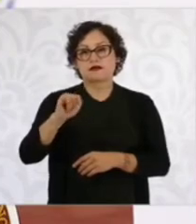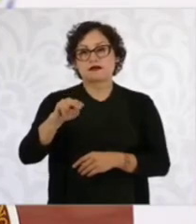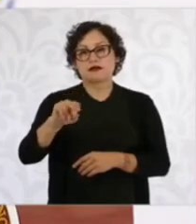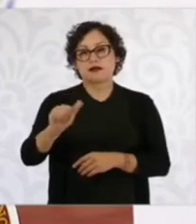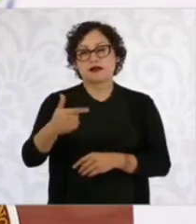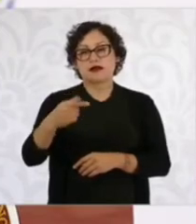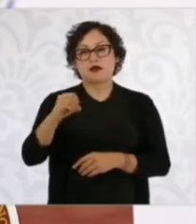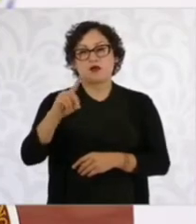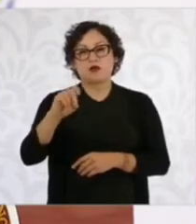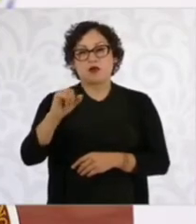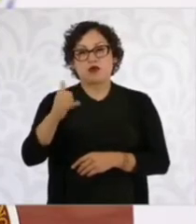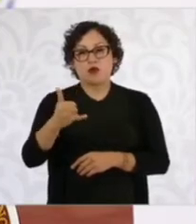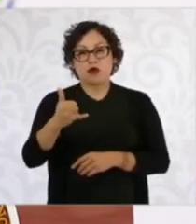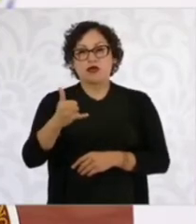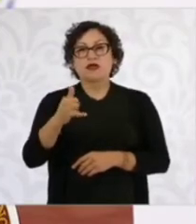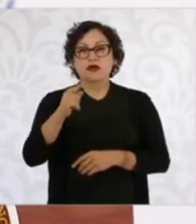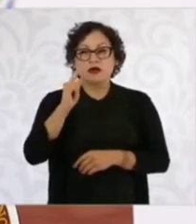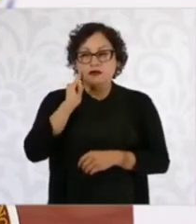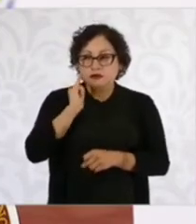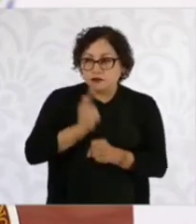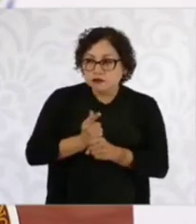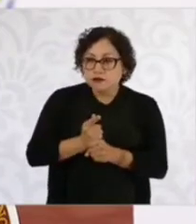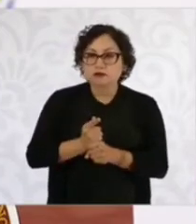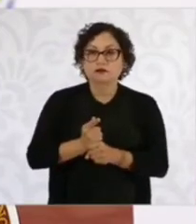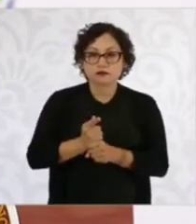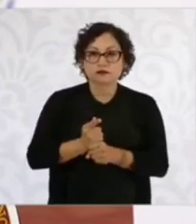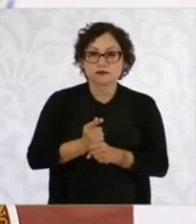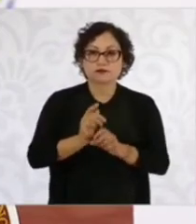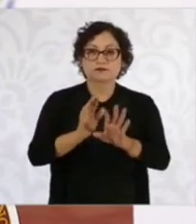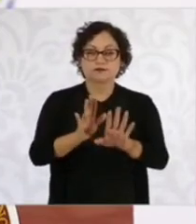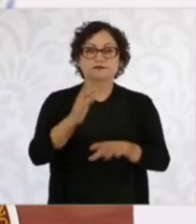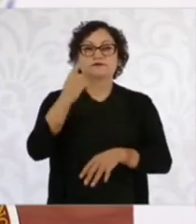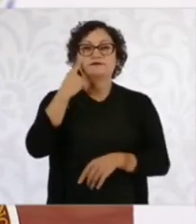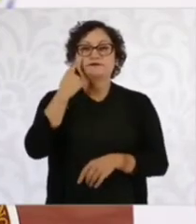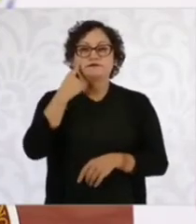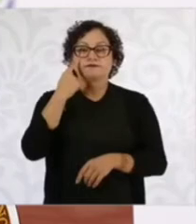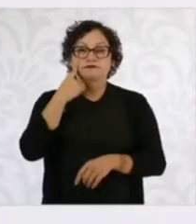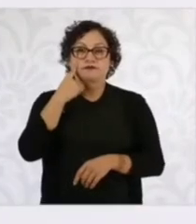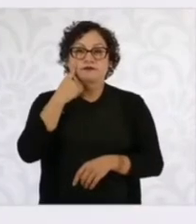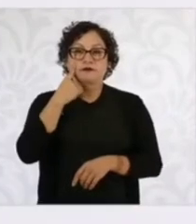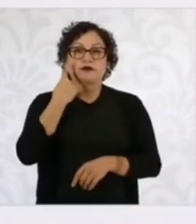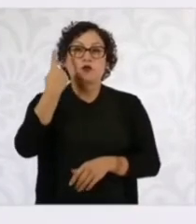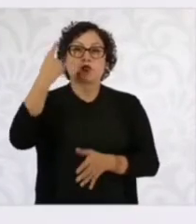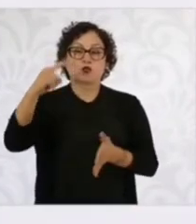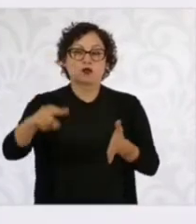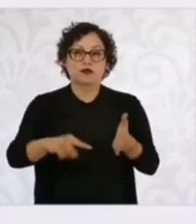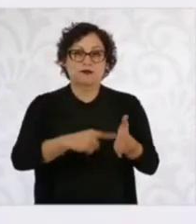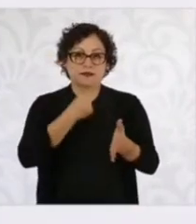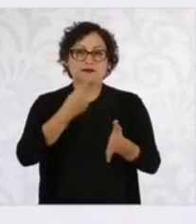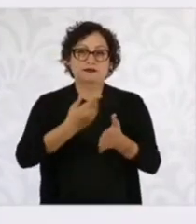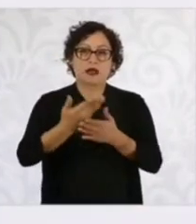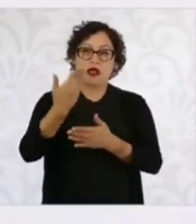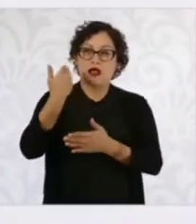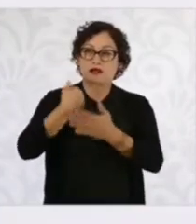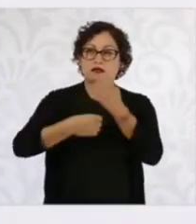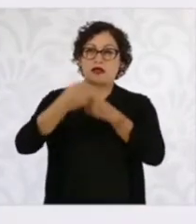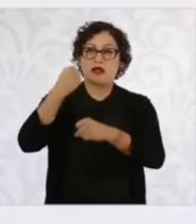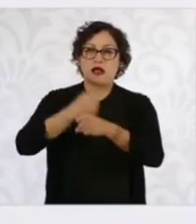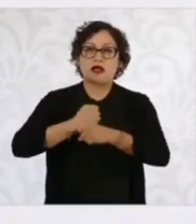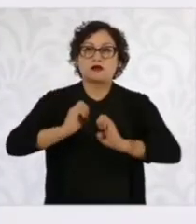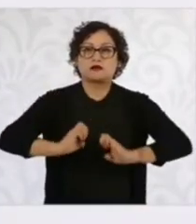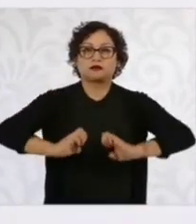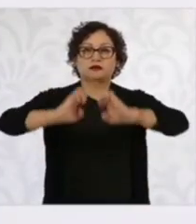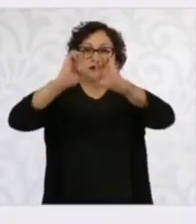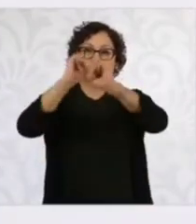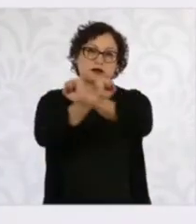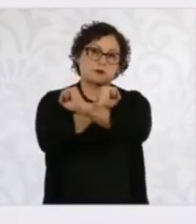se dio cuenta de lo que pasaba. Hubo una explosión en un edificio hace años